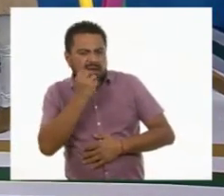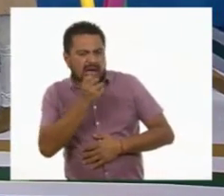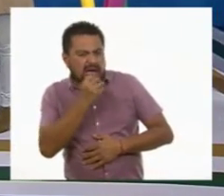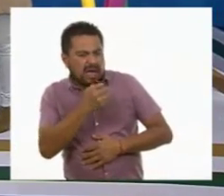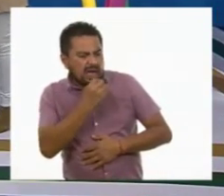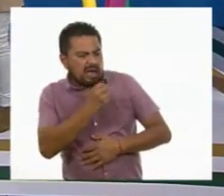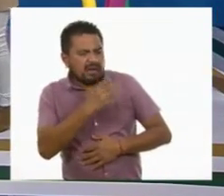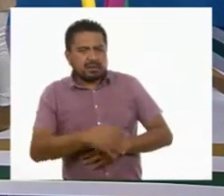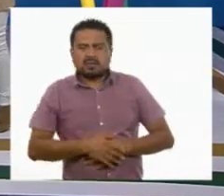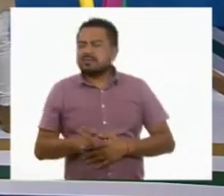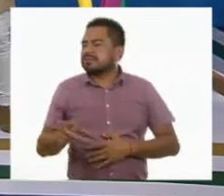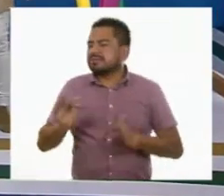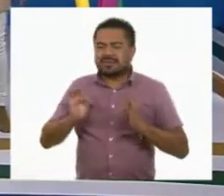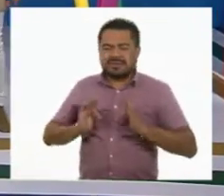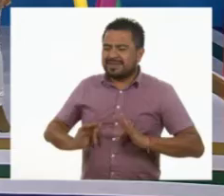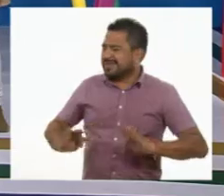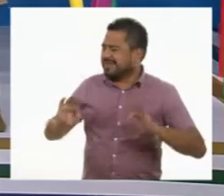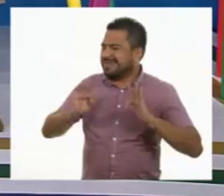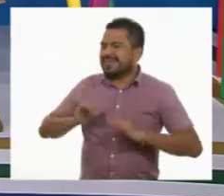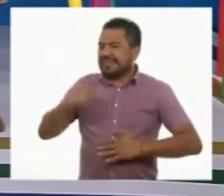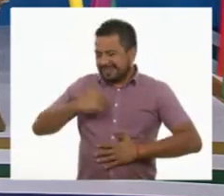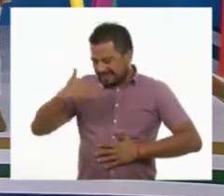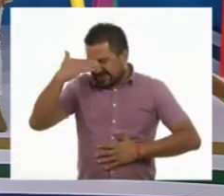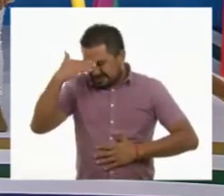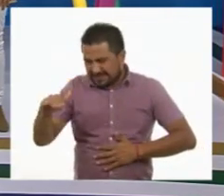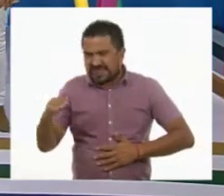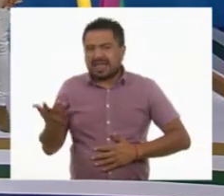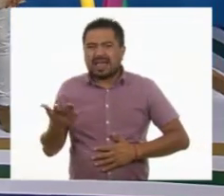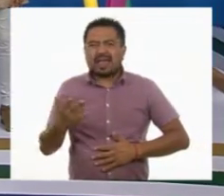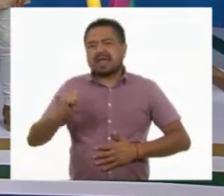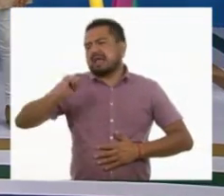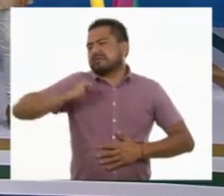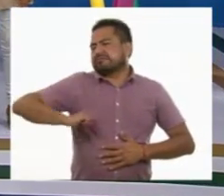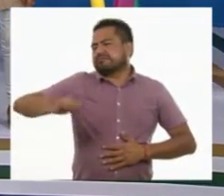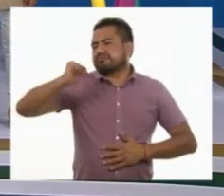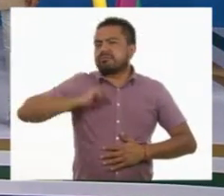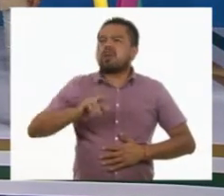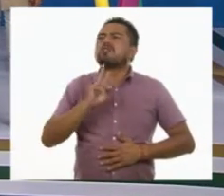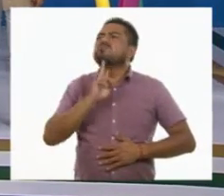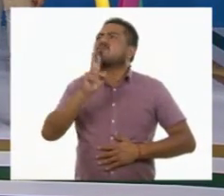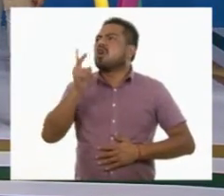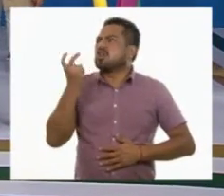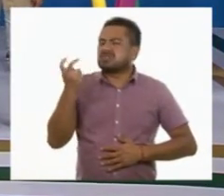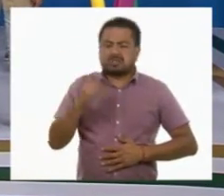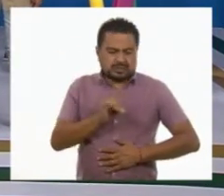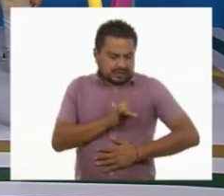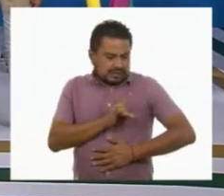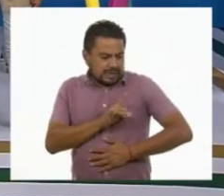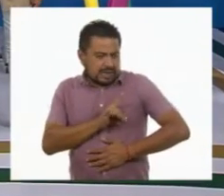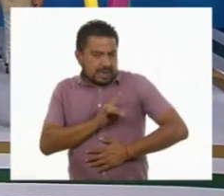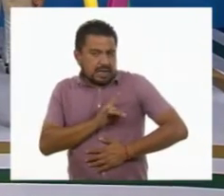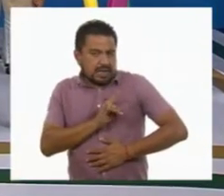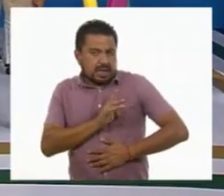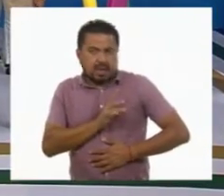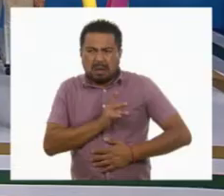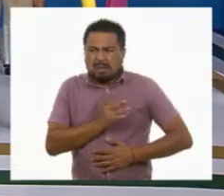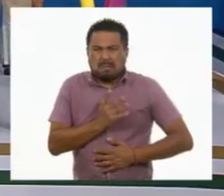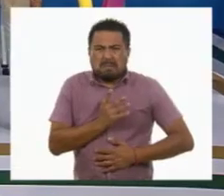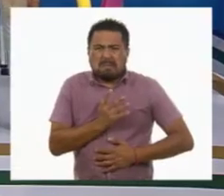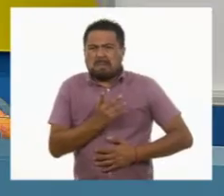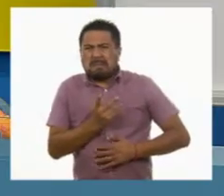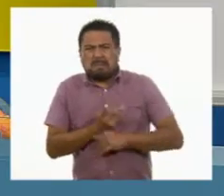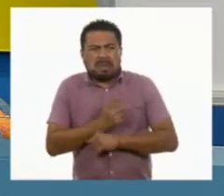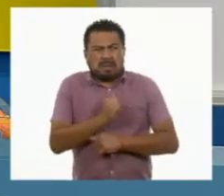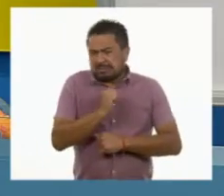Calma, María. Ay, no, otra calma. Vez. Sé que en el pasado esa voz nos causaba temor y a pesar de eso